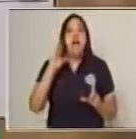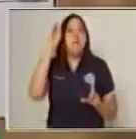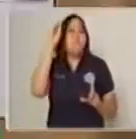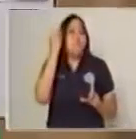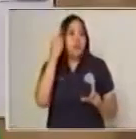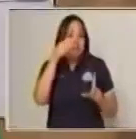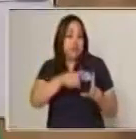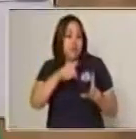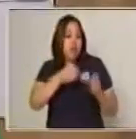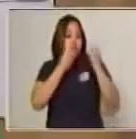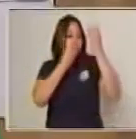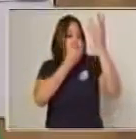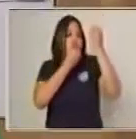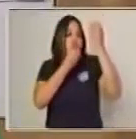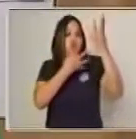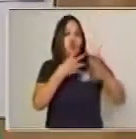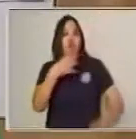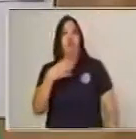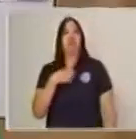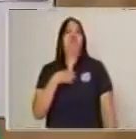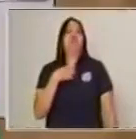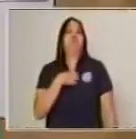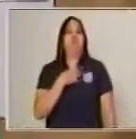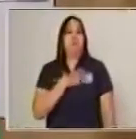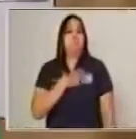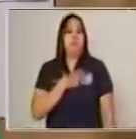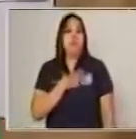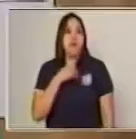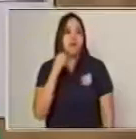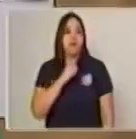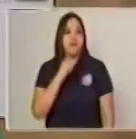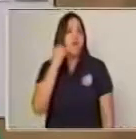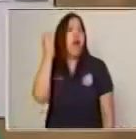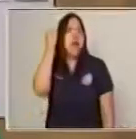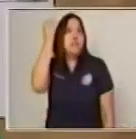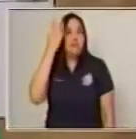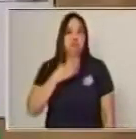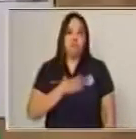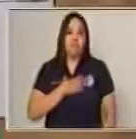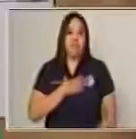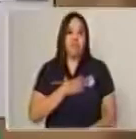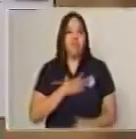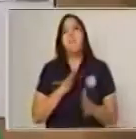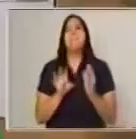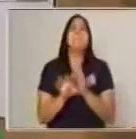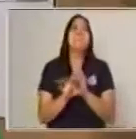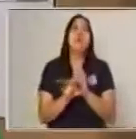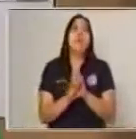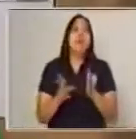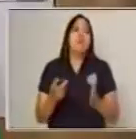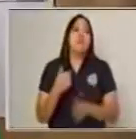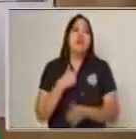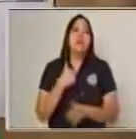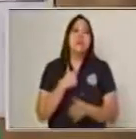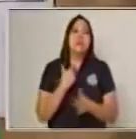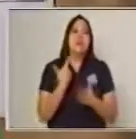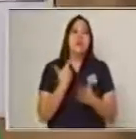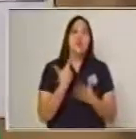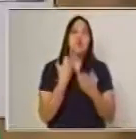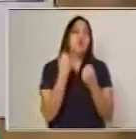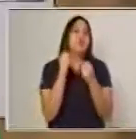hacer que la información sea propia nuestra. Por ejemplo, si yo hago una